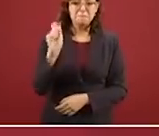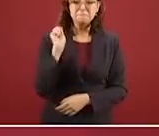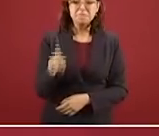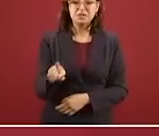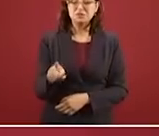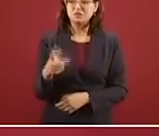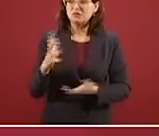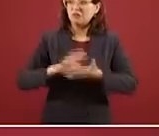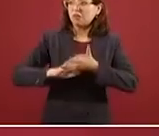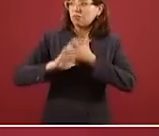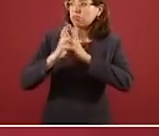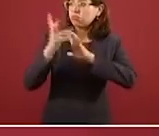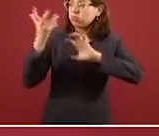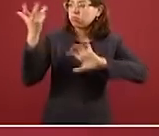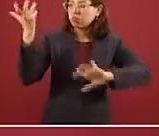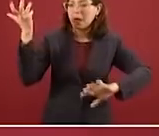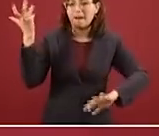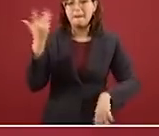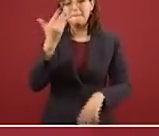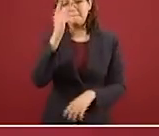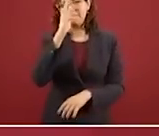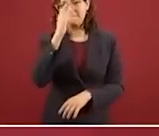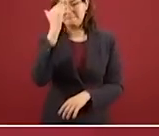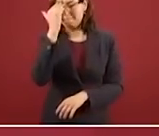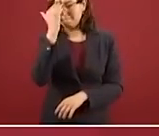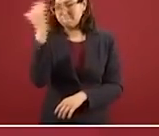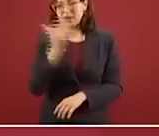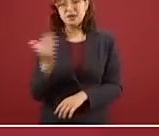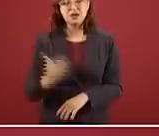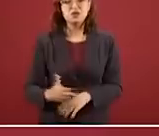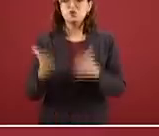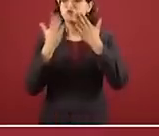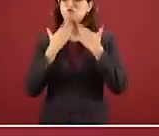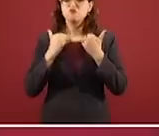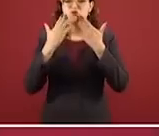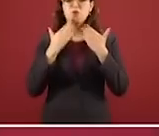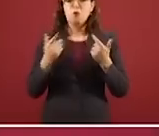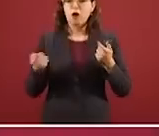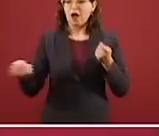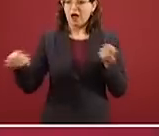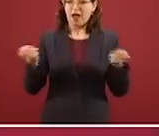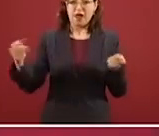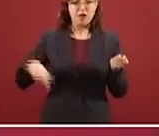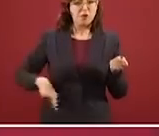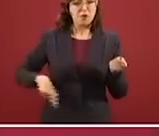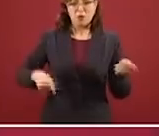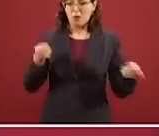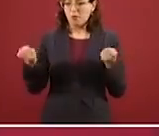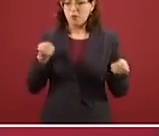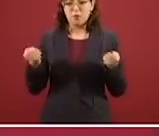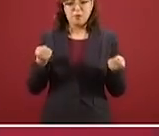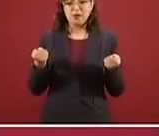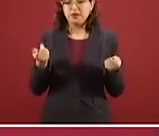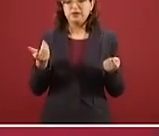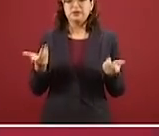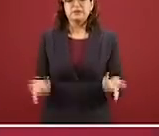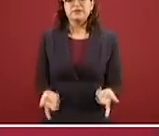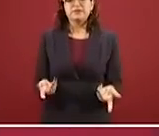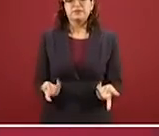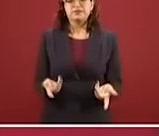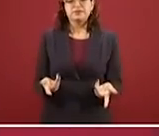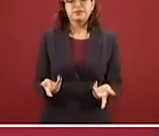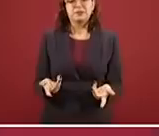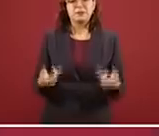Pues hay una situación de ingobernabilidad. Ayer hablábamos de